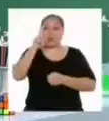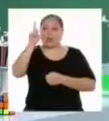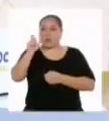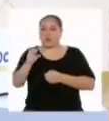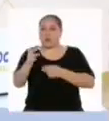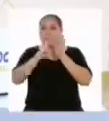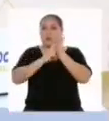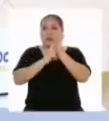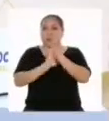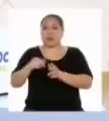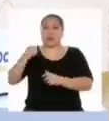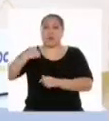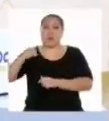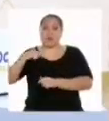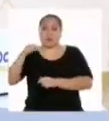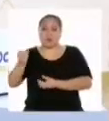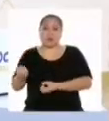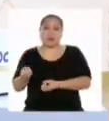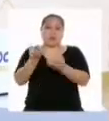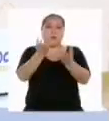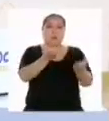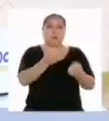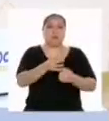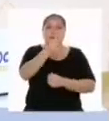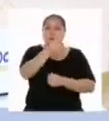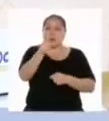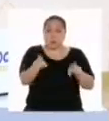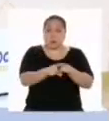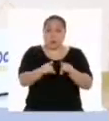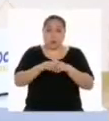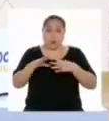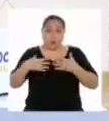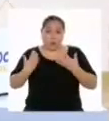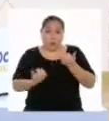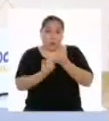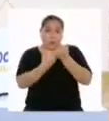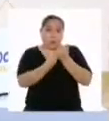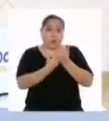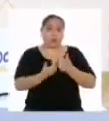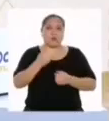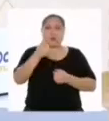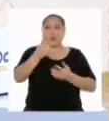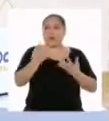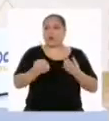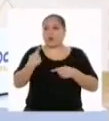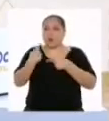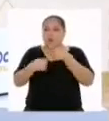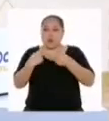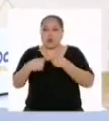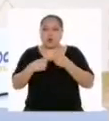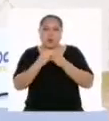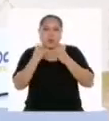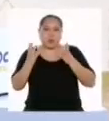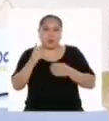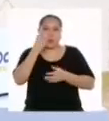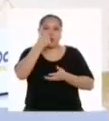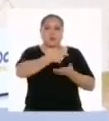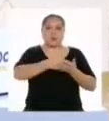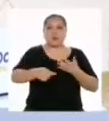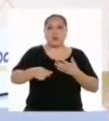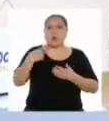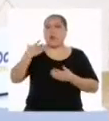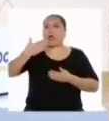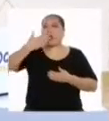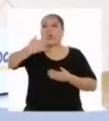entrega. Ustedes también pueden hacer el acto solidario, el que sea, si quieren cada día o semana o cada